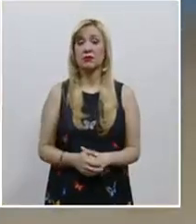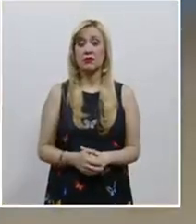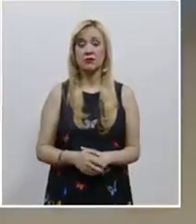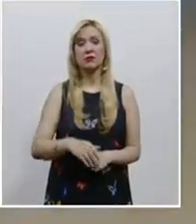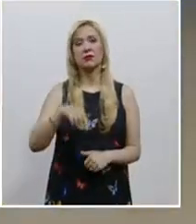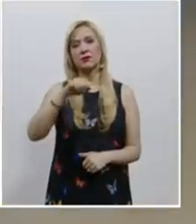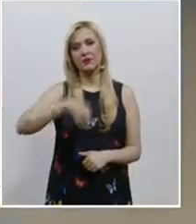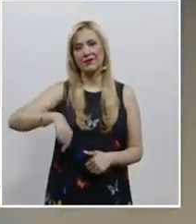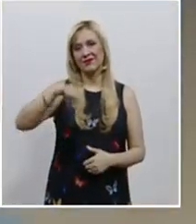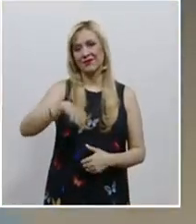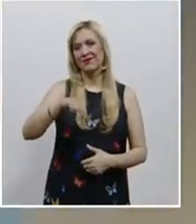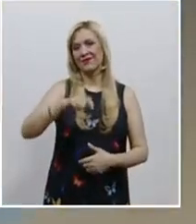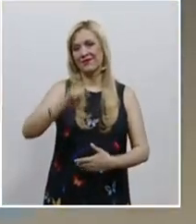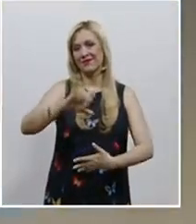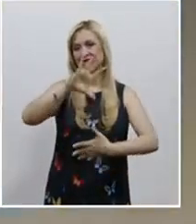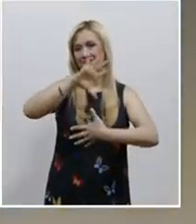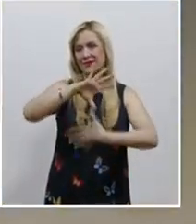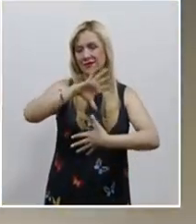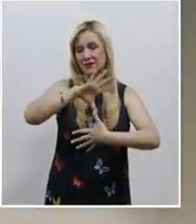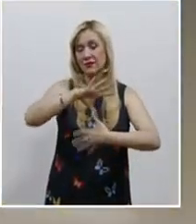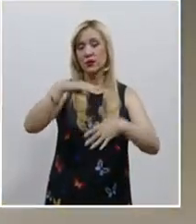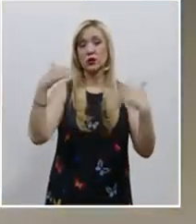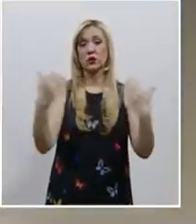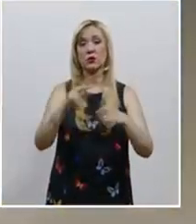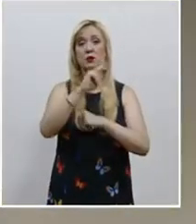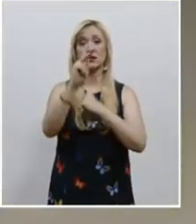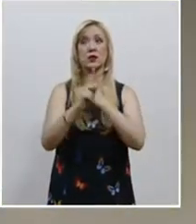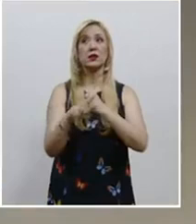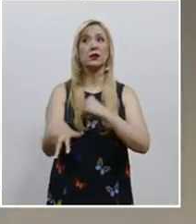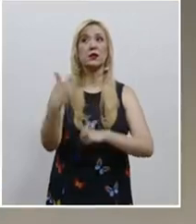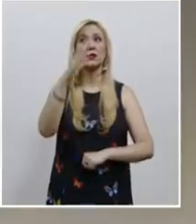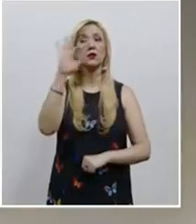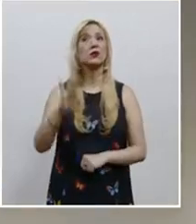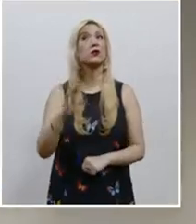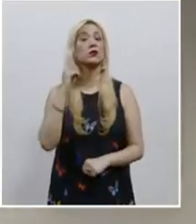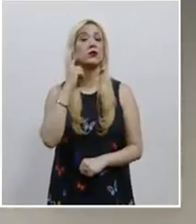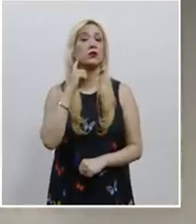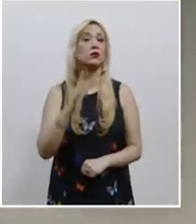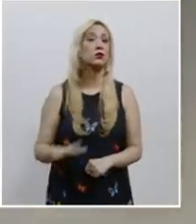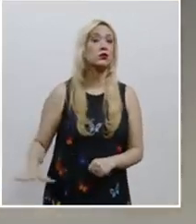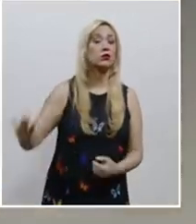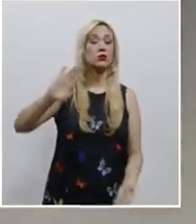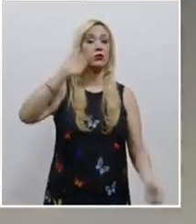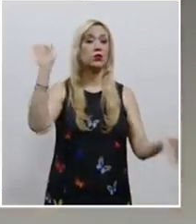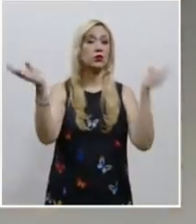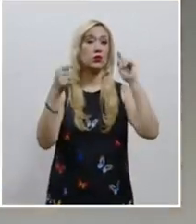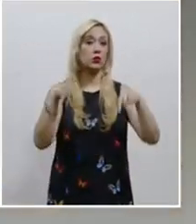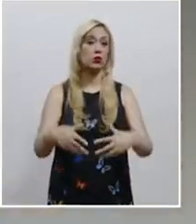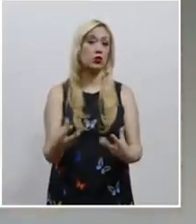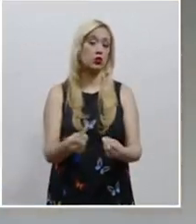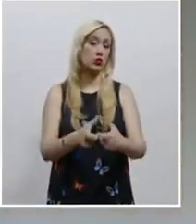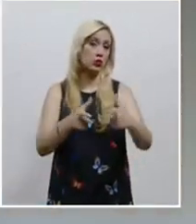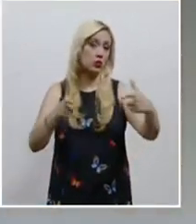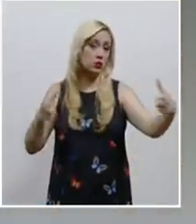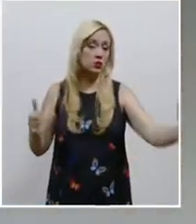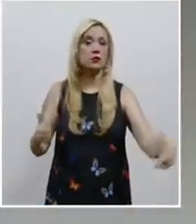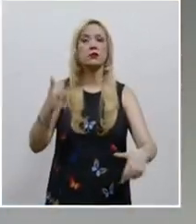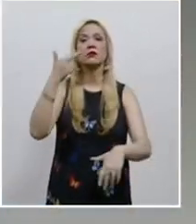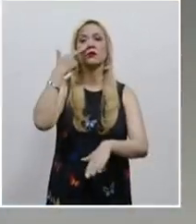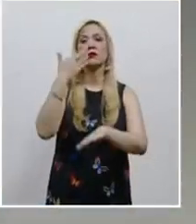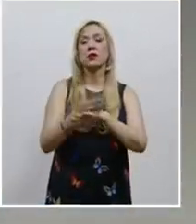Los países del continente americano representan el 13% de la población, pero también son responsables